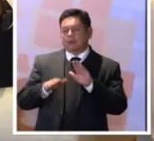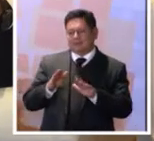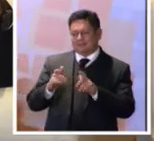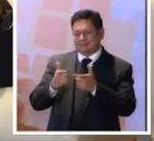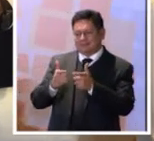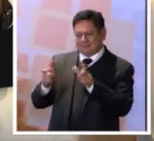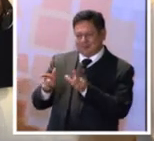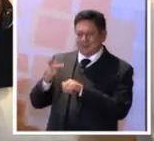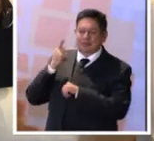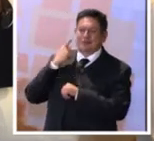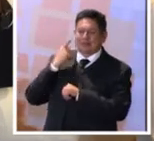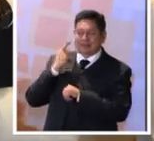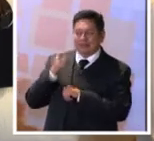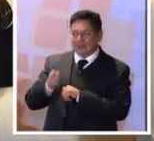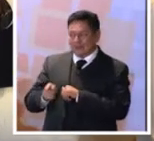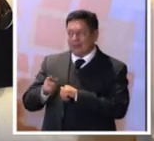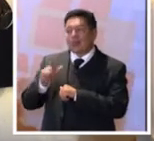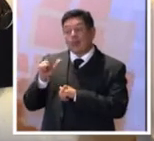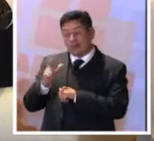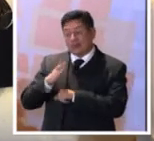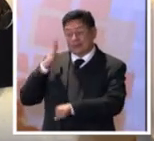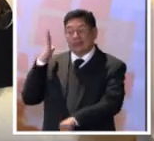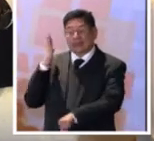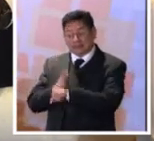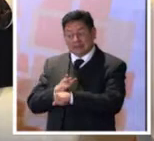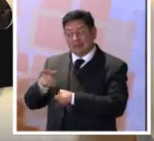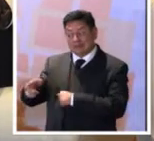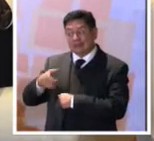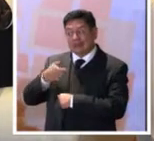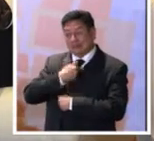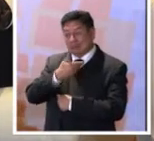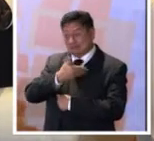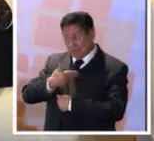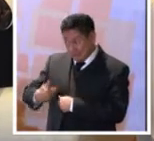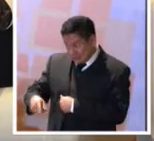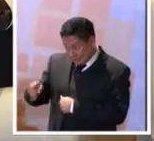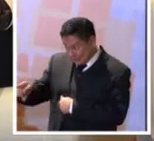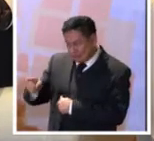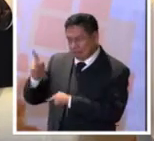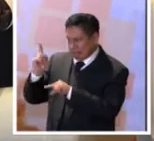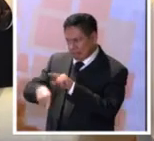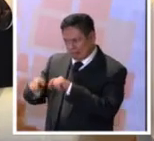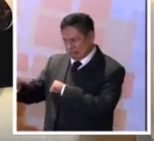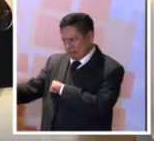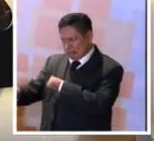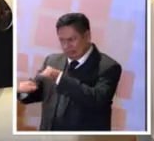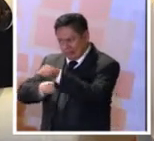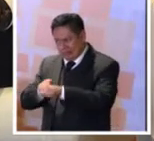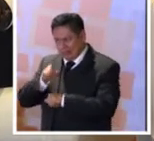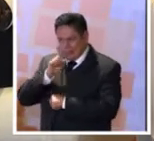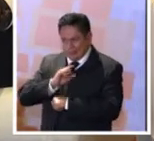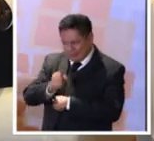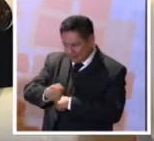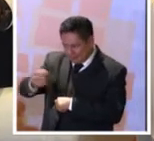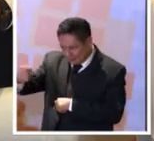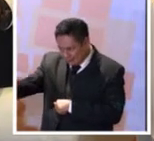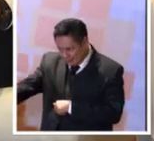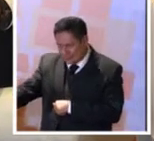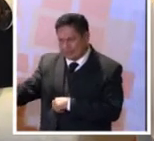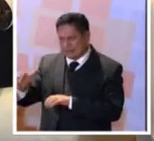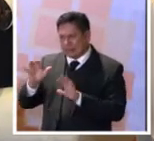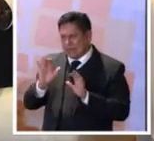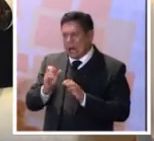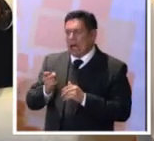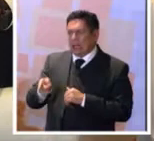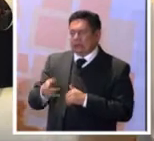electorales. Yo estoy de acuerdo en que tiene que haber un coste político, un coste electoral. Estoy de acuerdo que tiene que haber